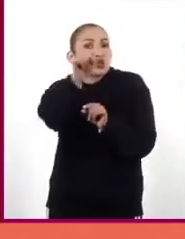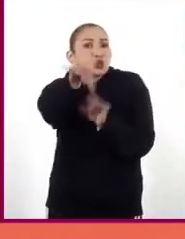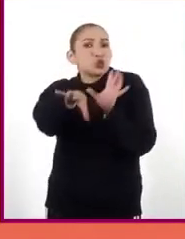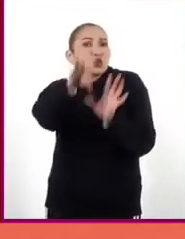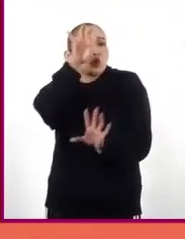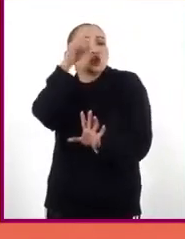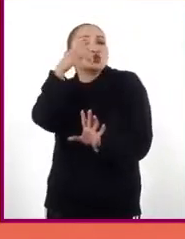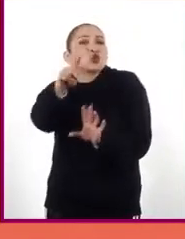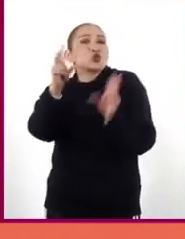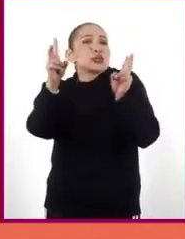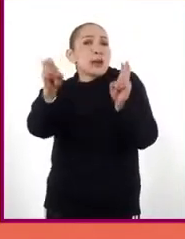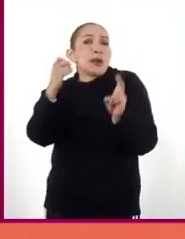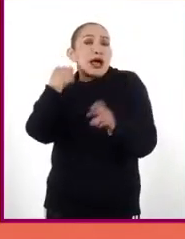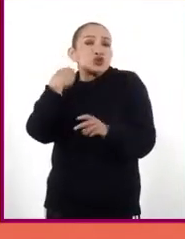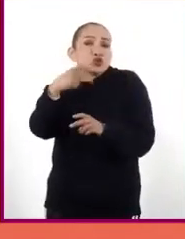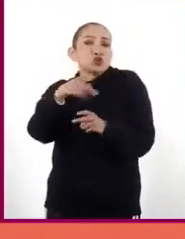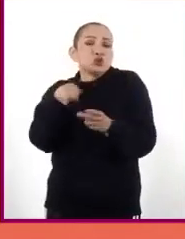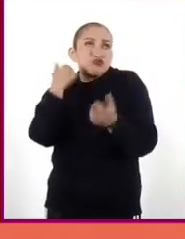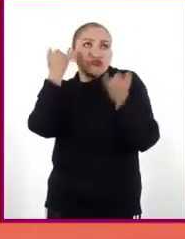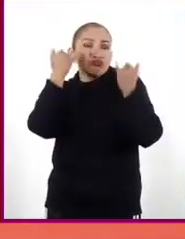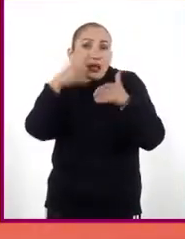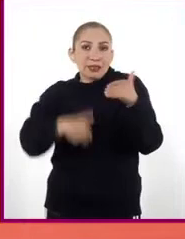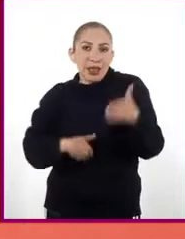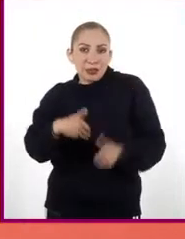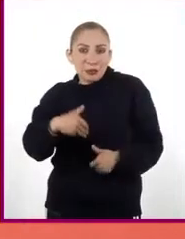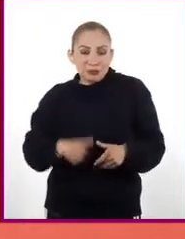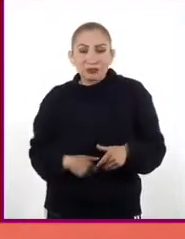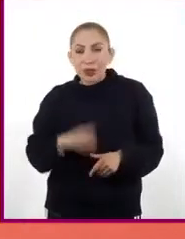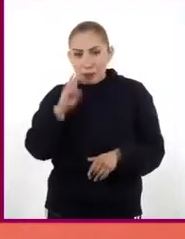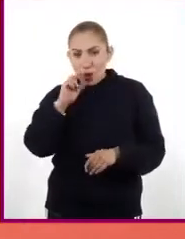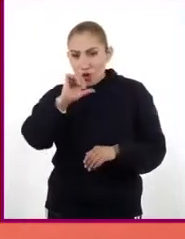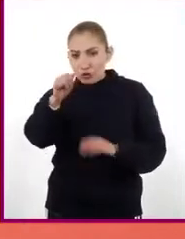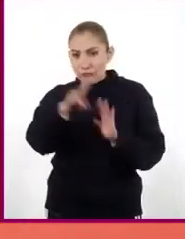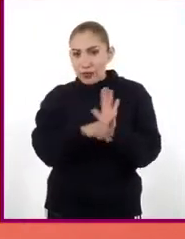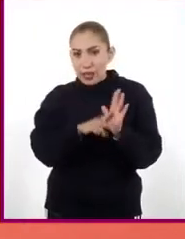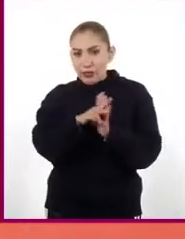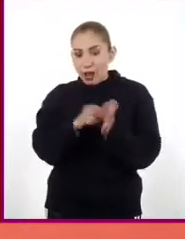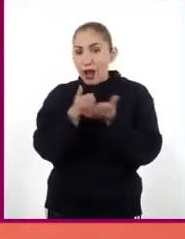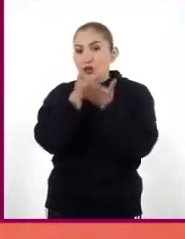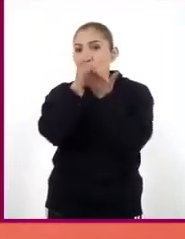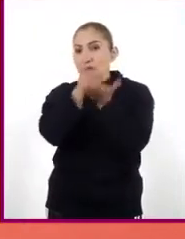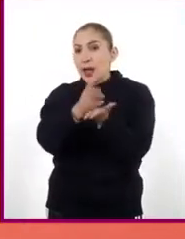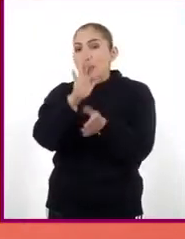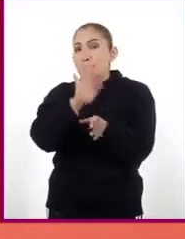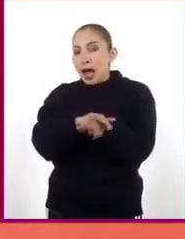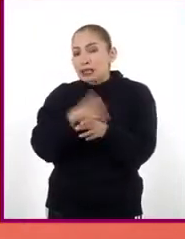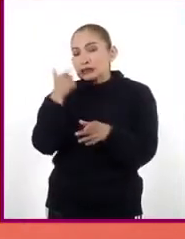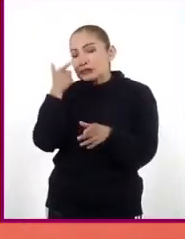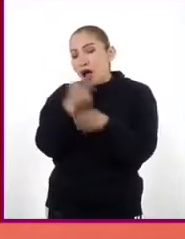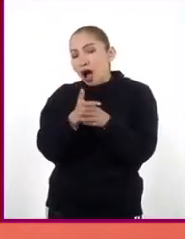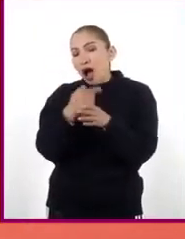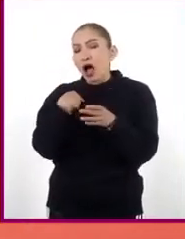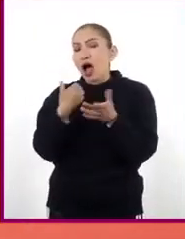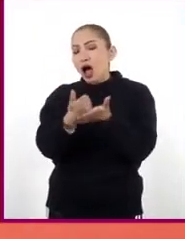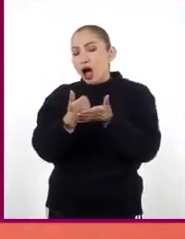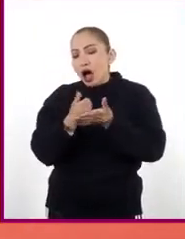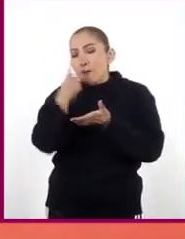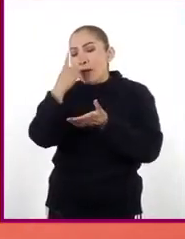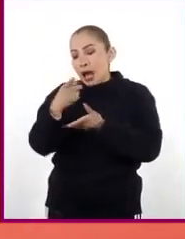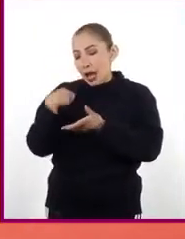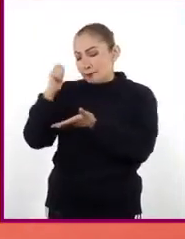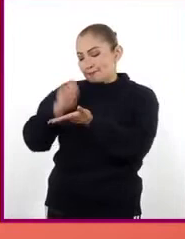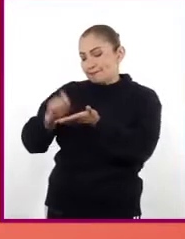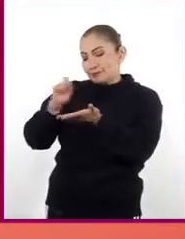Ustedes escogen la temática de su proyecto. Veamos el siguiente video que les ayudará a identificar herramientas para